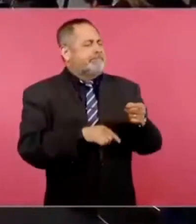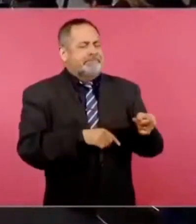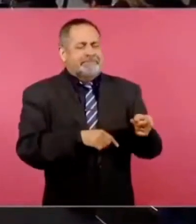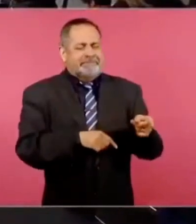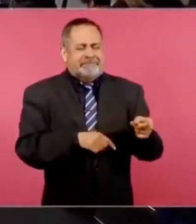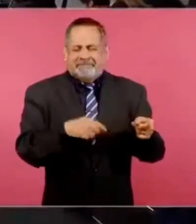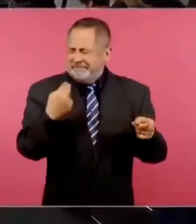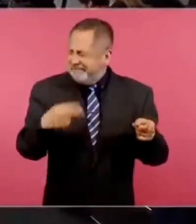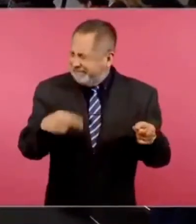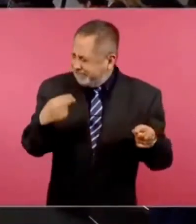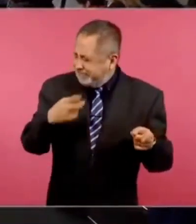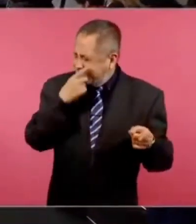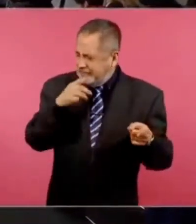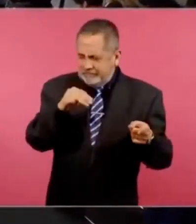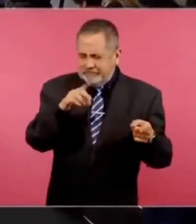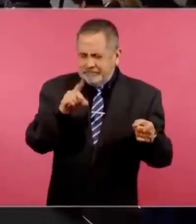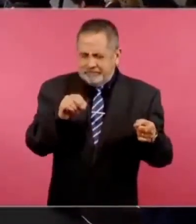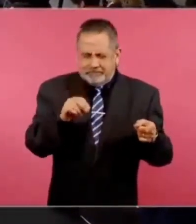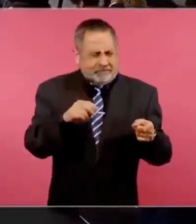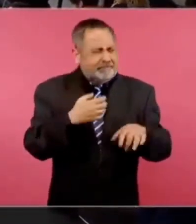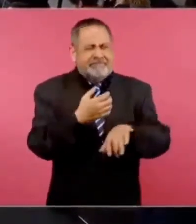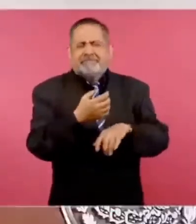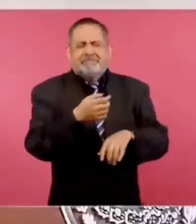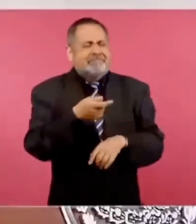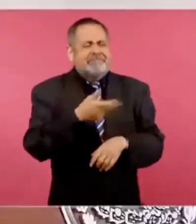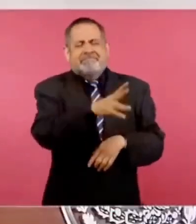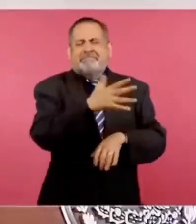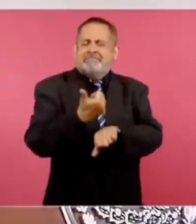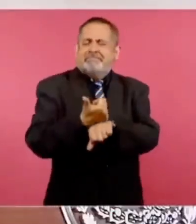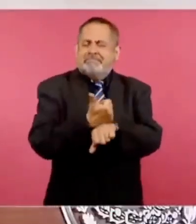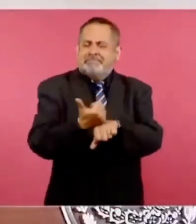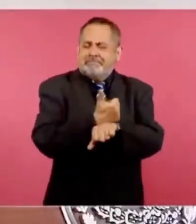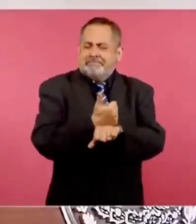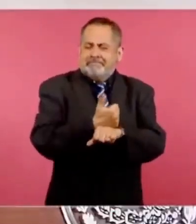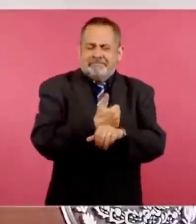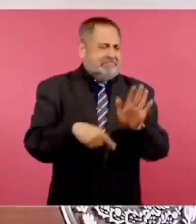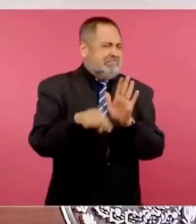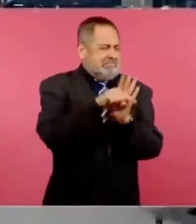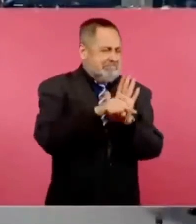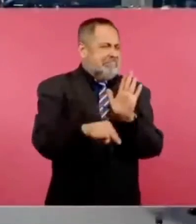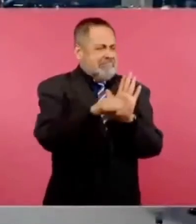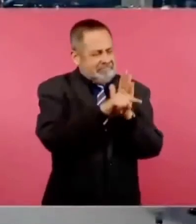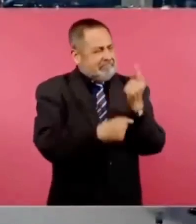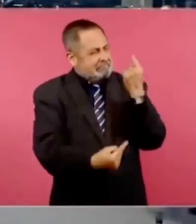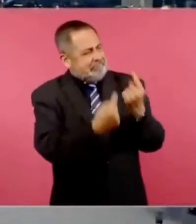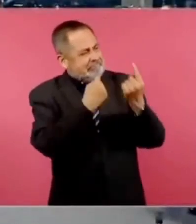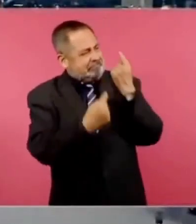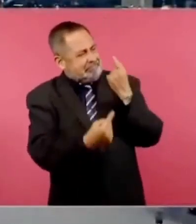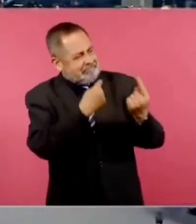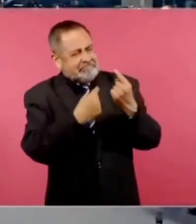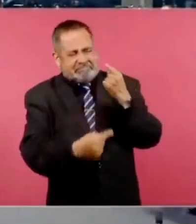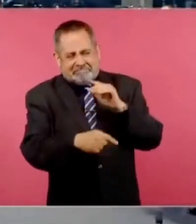Sí, pero es modo amarillismo, o sea, porque